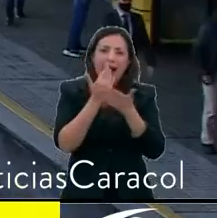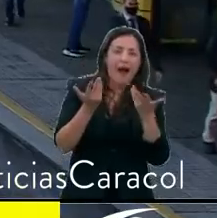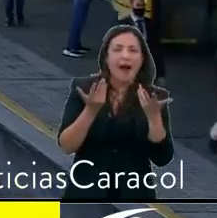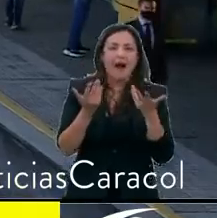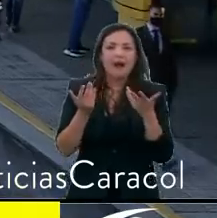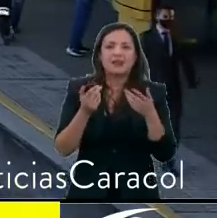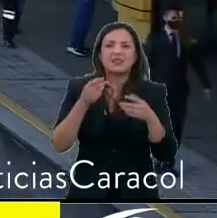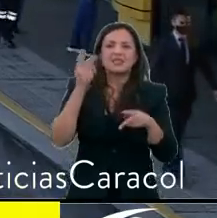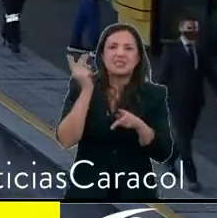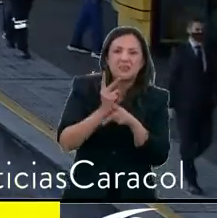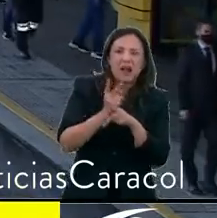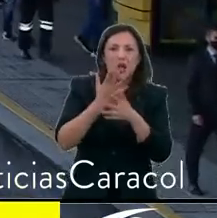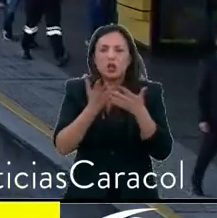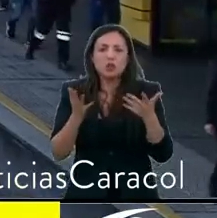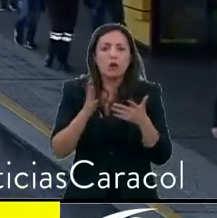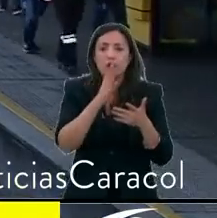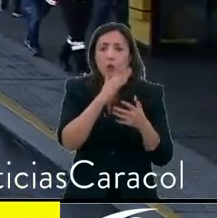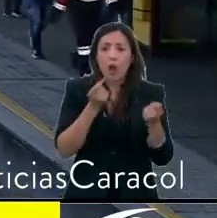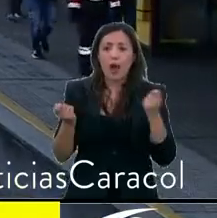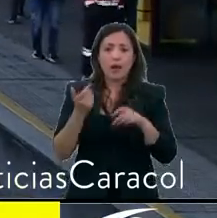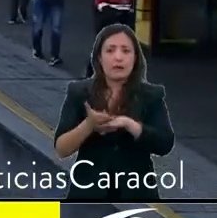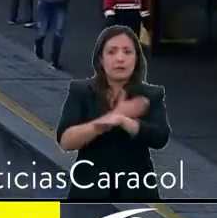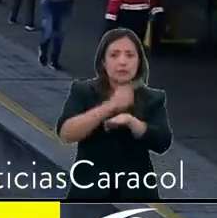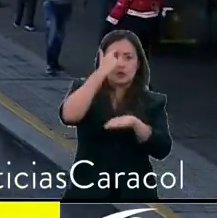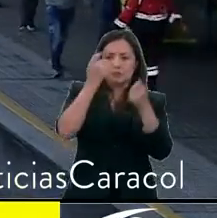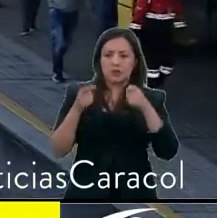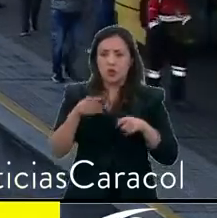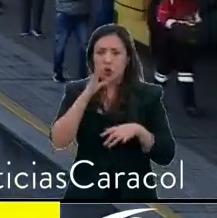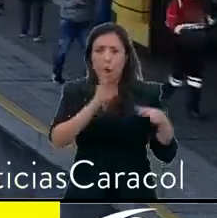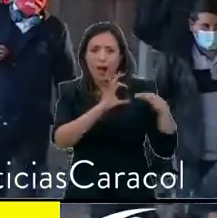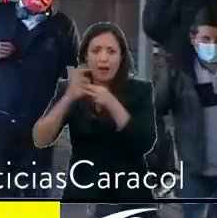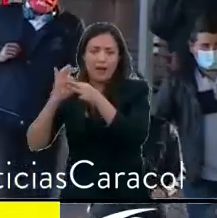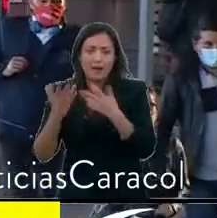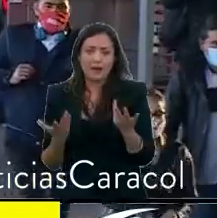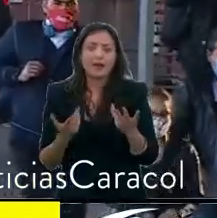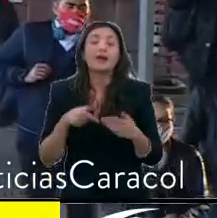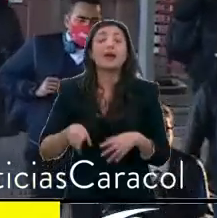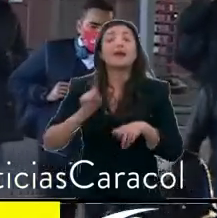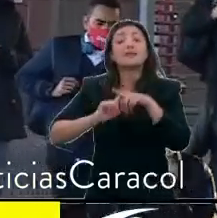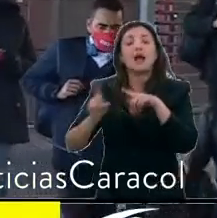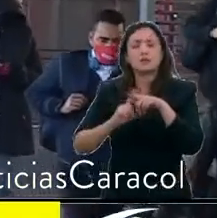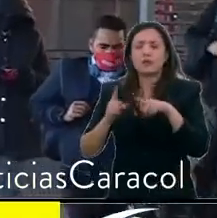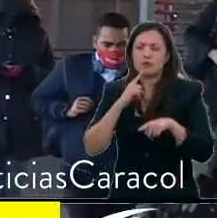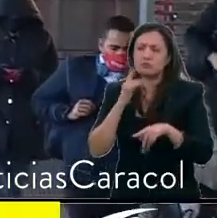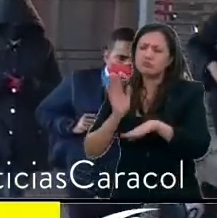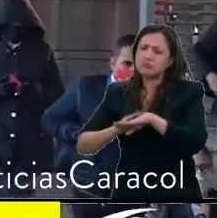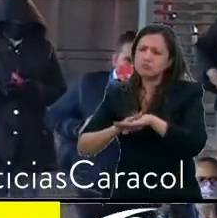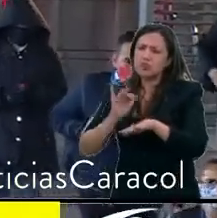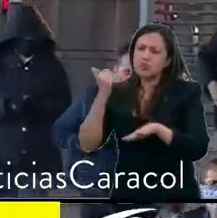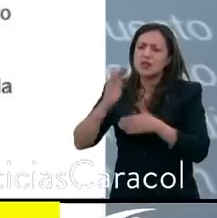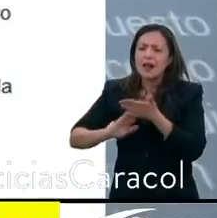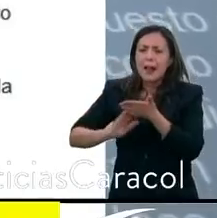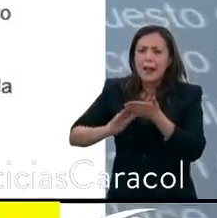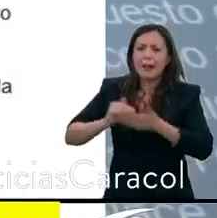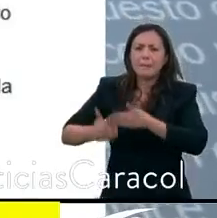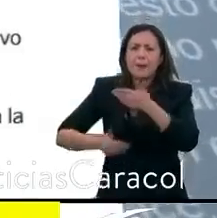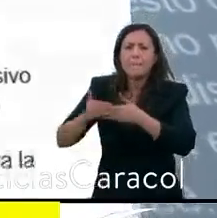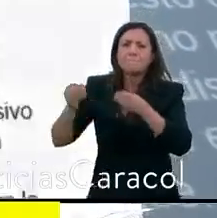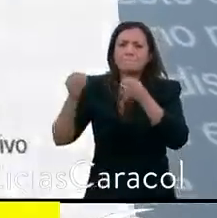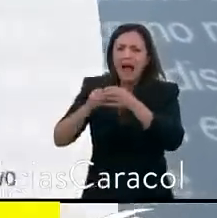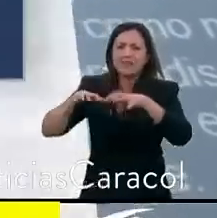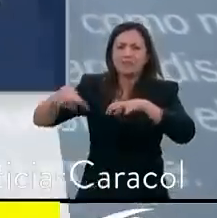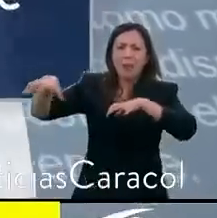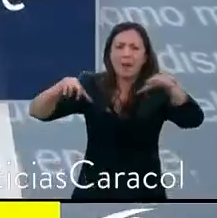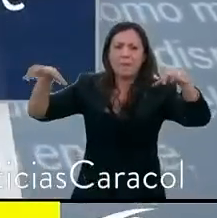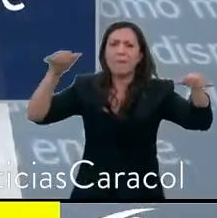actos de inseguridad que se presentan por su parte transmilenio reitera que viene adelantando un proceso de ampliación de la cobertura de las cámaras de seguridad